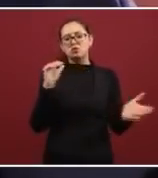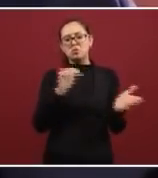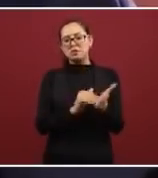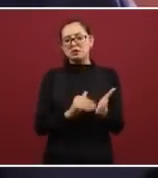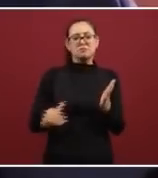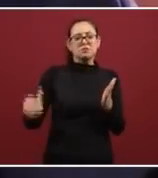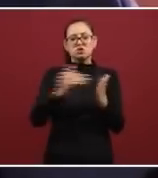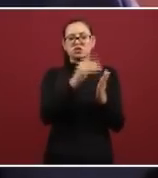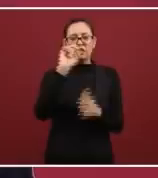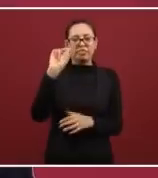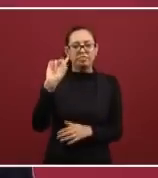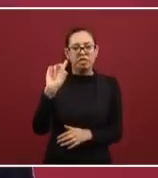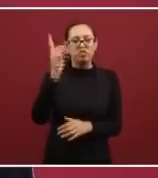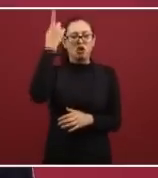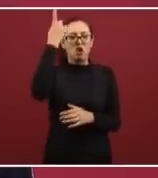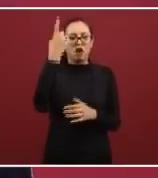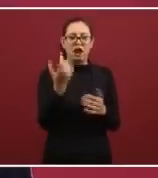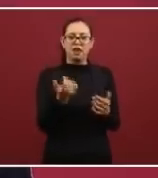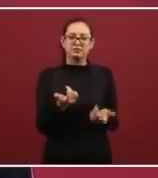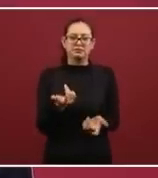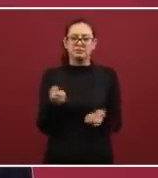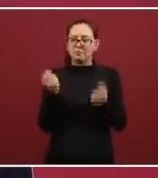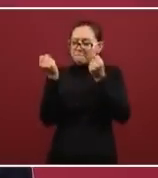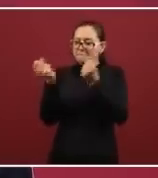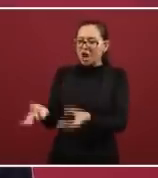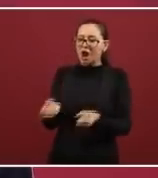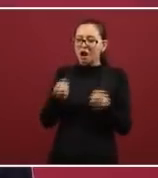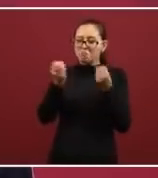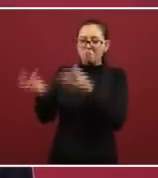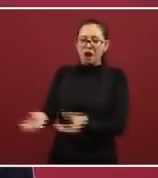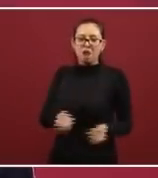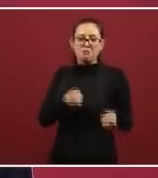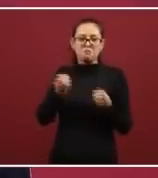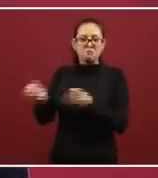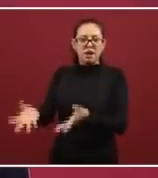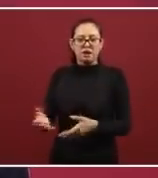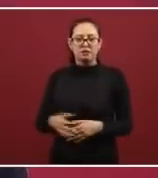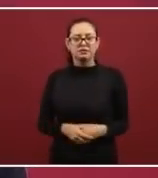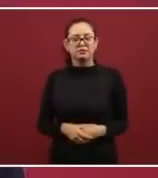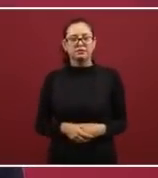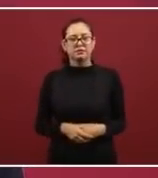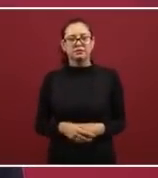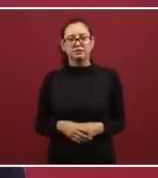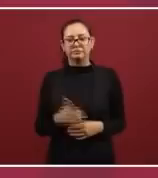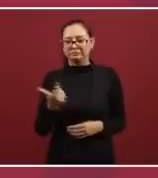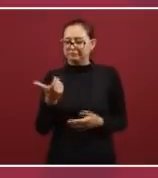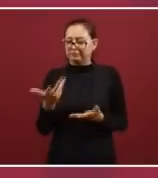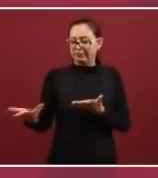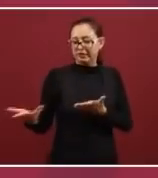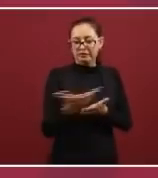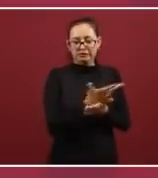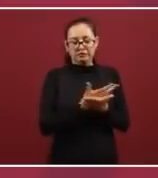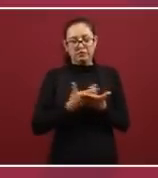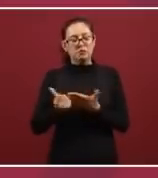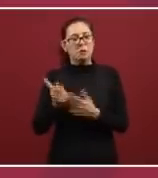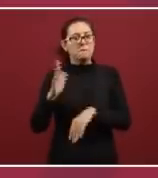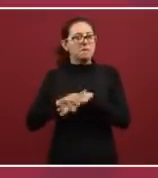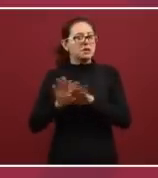34 mil millones de dólares a sus familiares. Esas remesas son la principal fuente de ingresos del